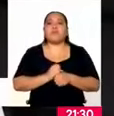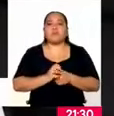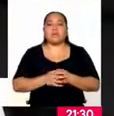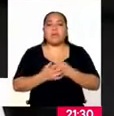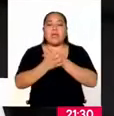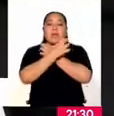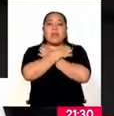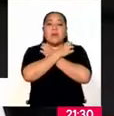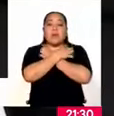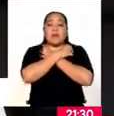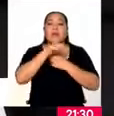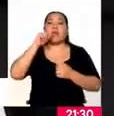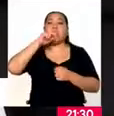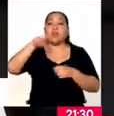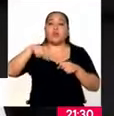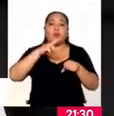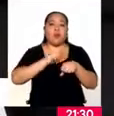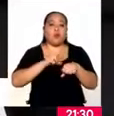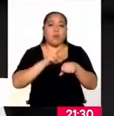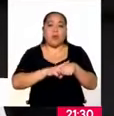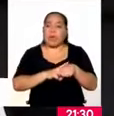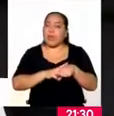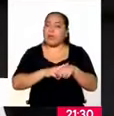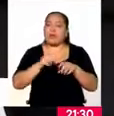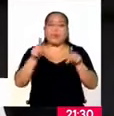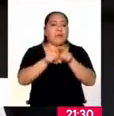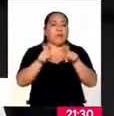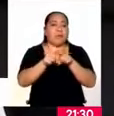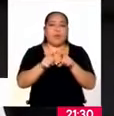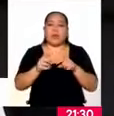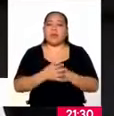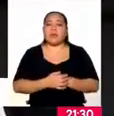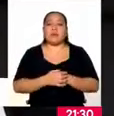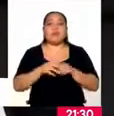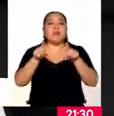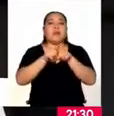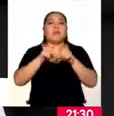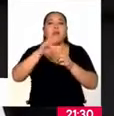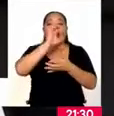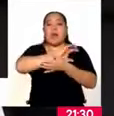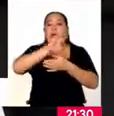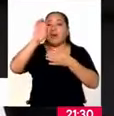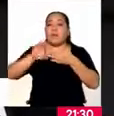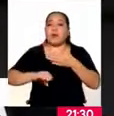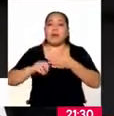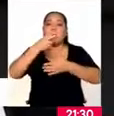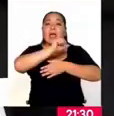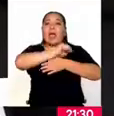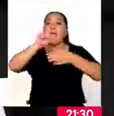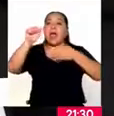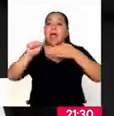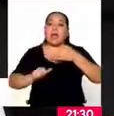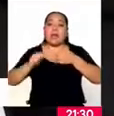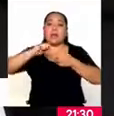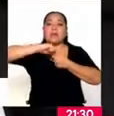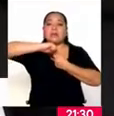desarrollaron actividades con total normalidad también. Asimismo en Cajamarca, Ancash y La